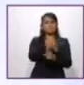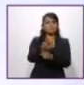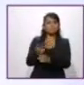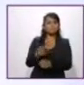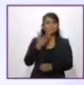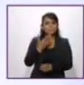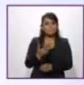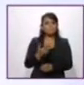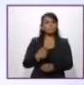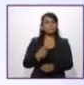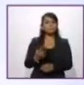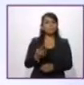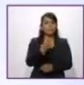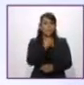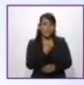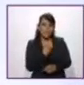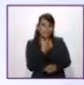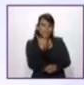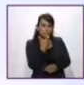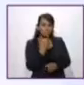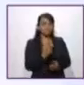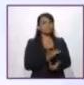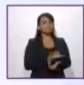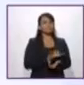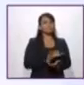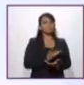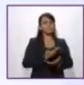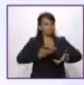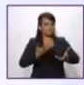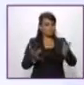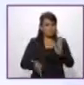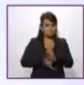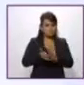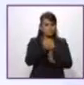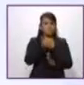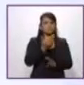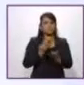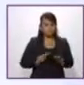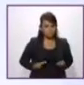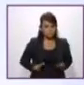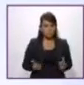perfectamente bien que lo que nos dijeron que se gastaron en cada una de las obras o políticas